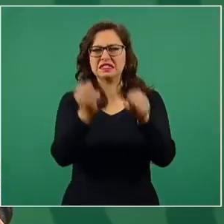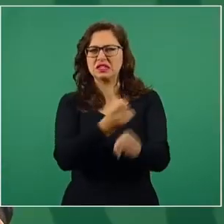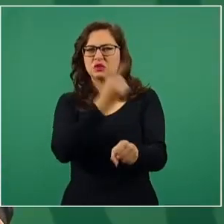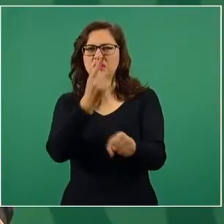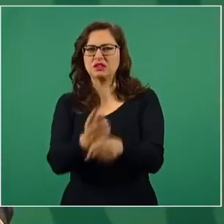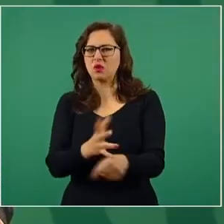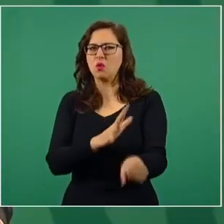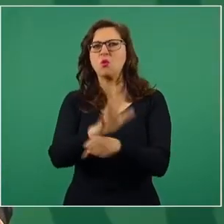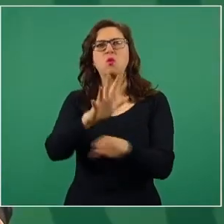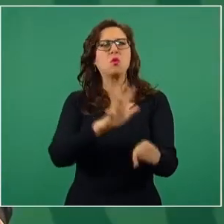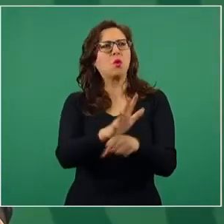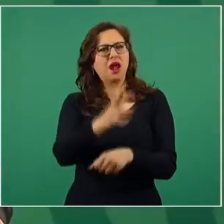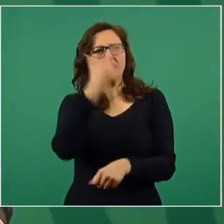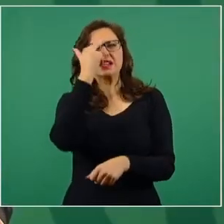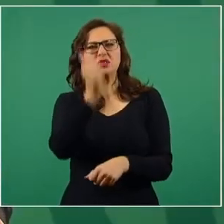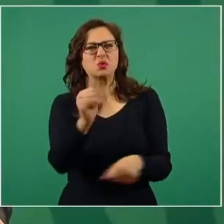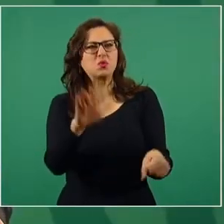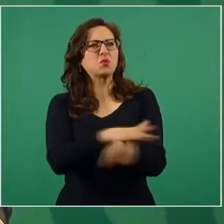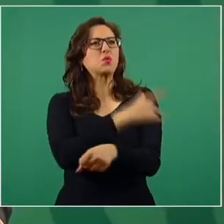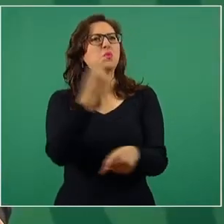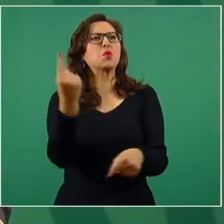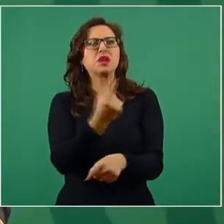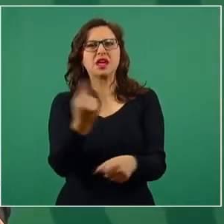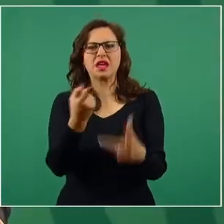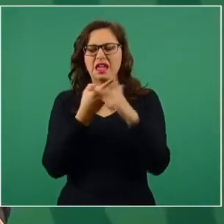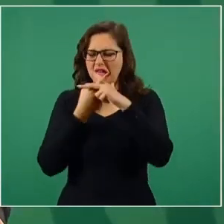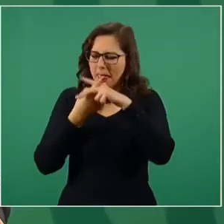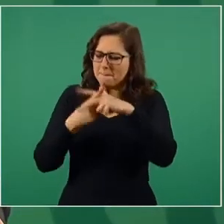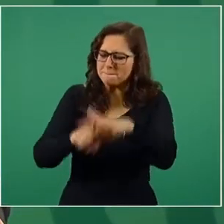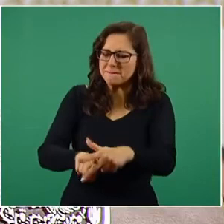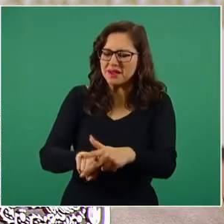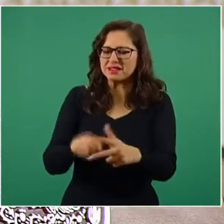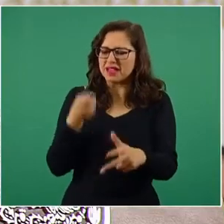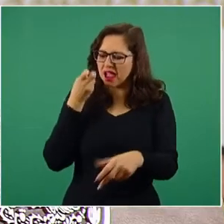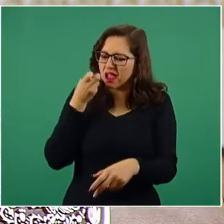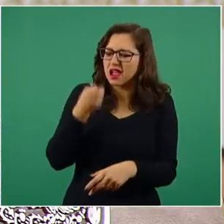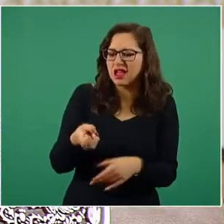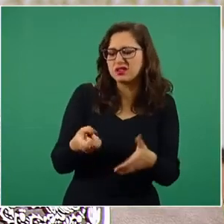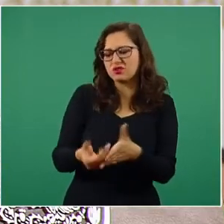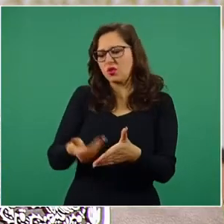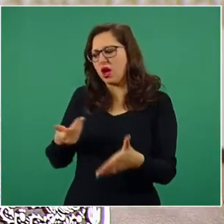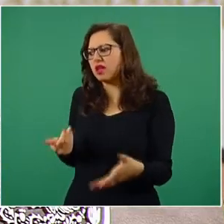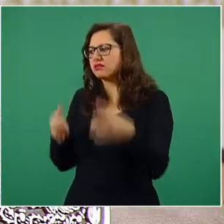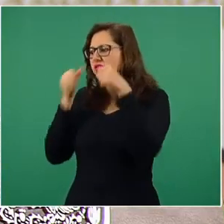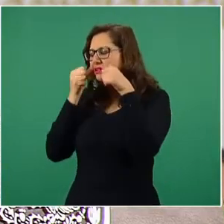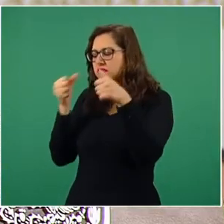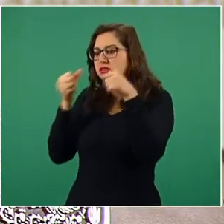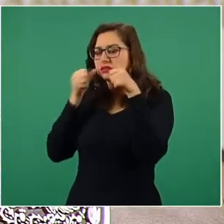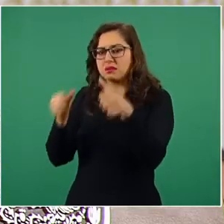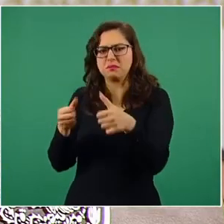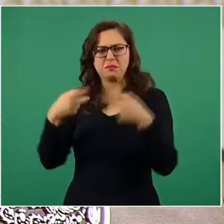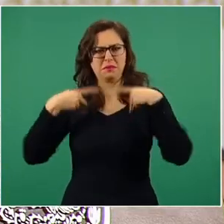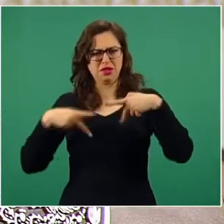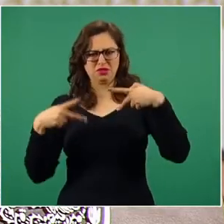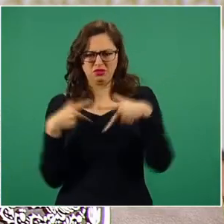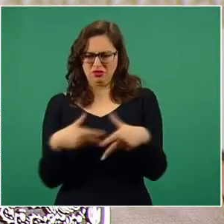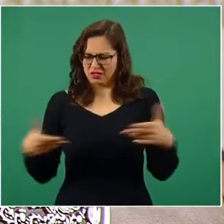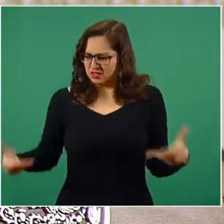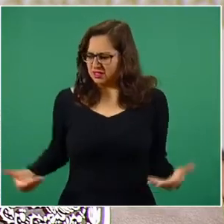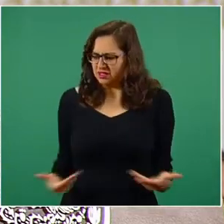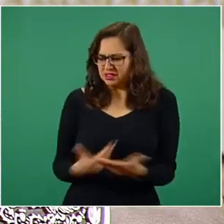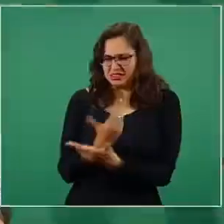porque no nacemos malos, no somos